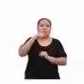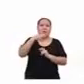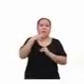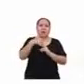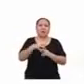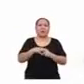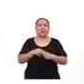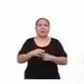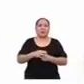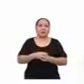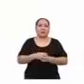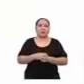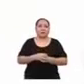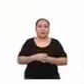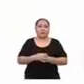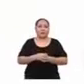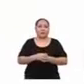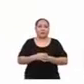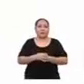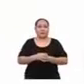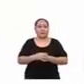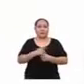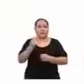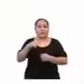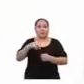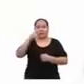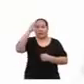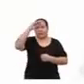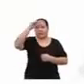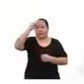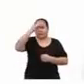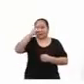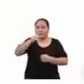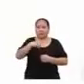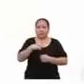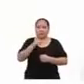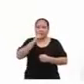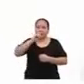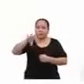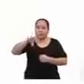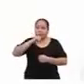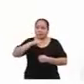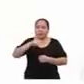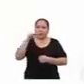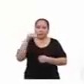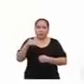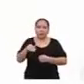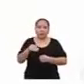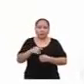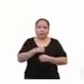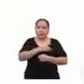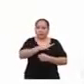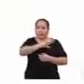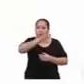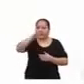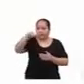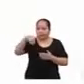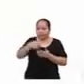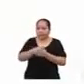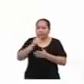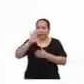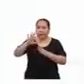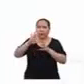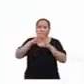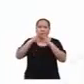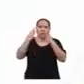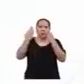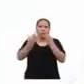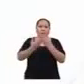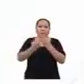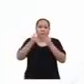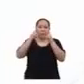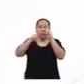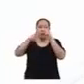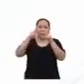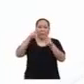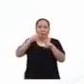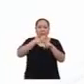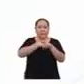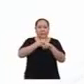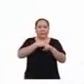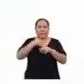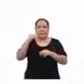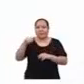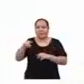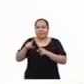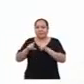son? Con las chicas y los chicos que nos comunicamos, entre ellos y sus familiares, vimos que la edad